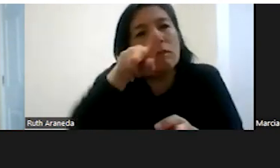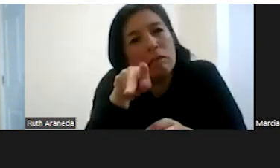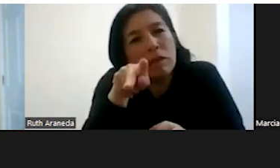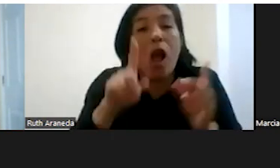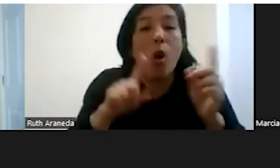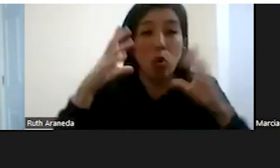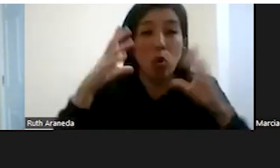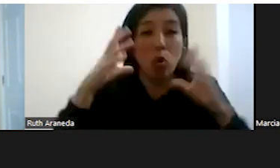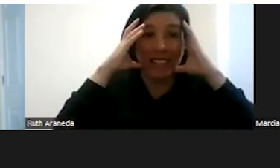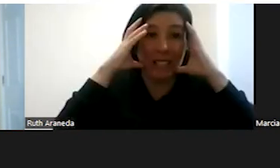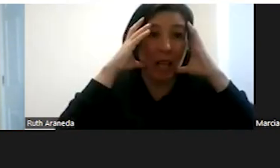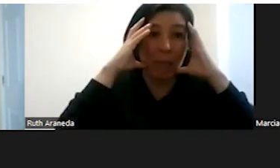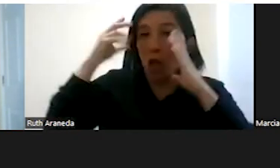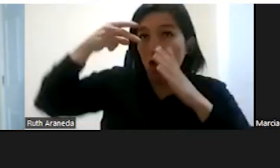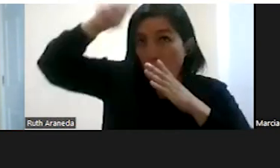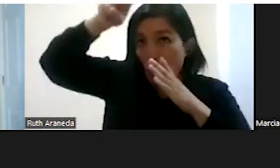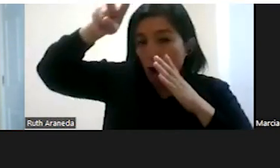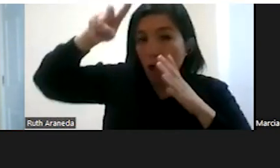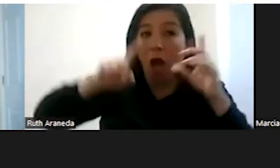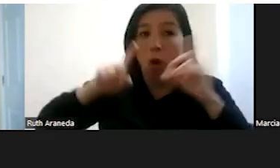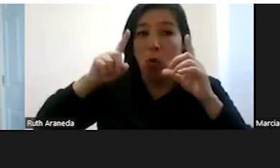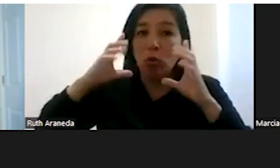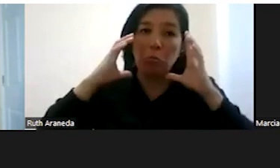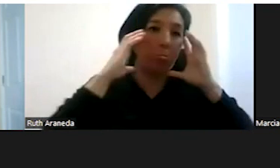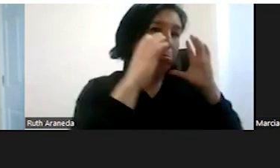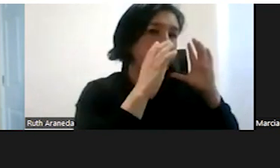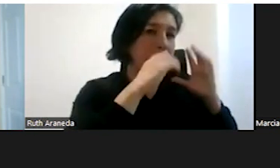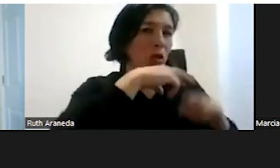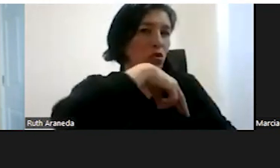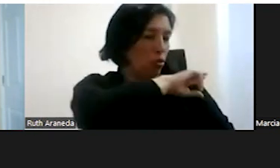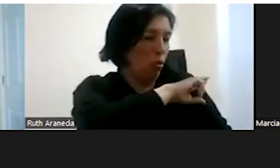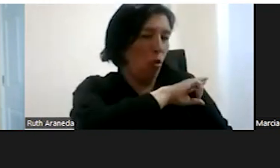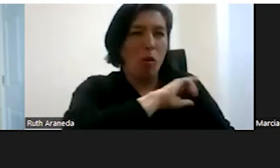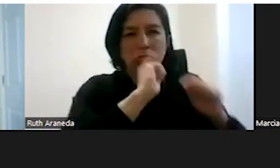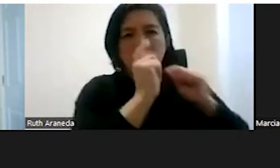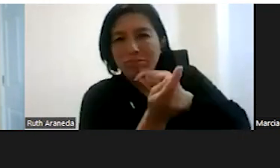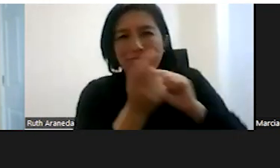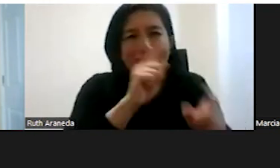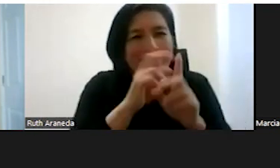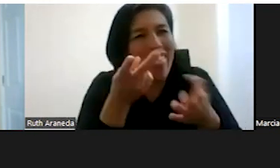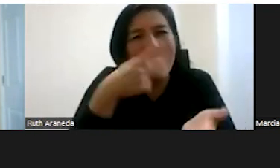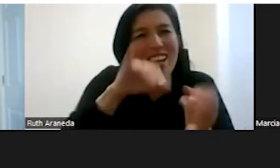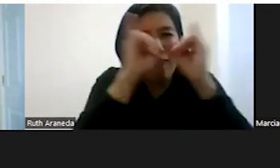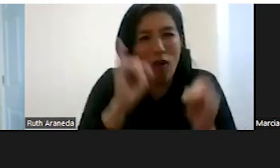cabeza orientada hacia el norte, otros con la cabeza orientada hacia el este.